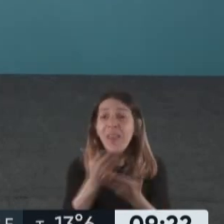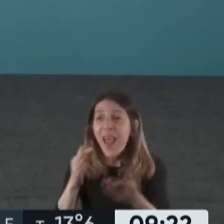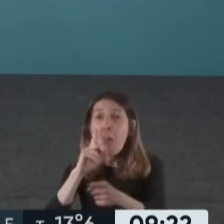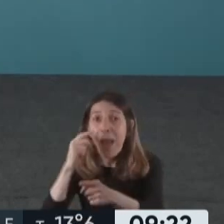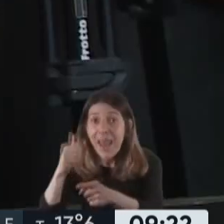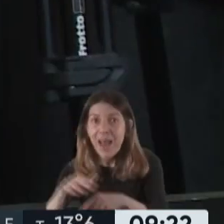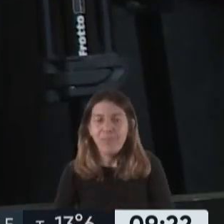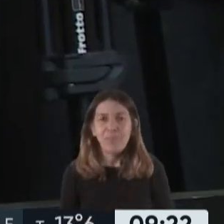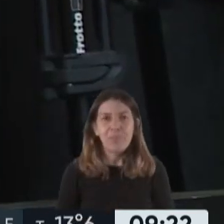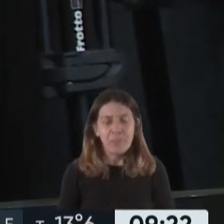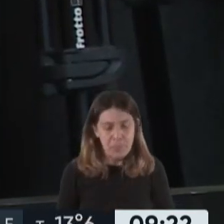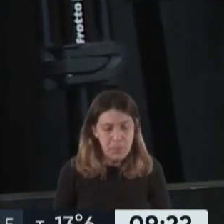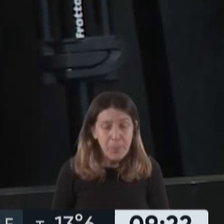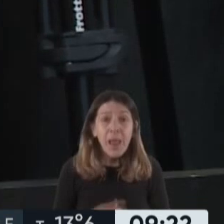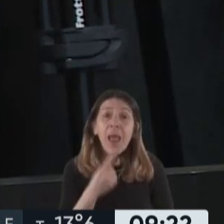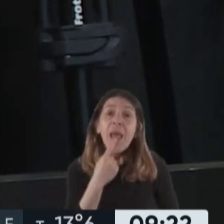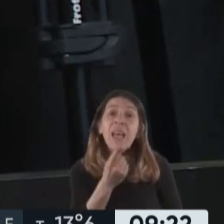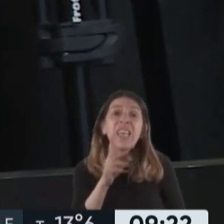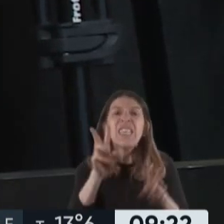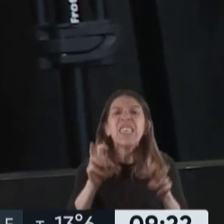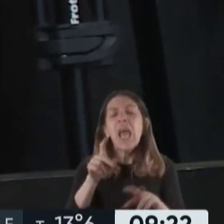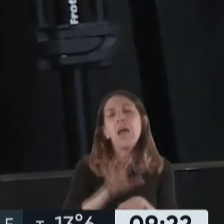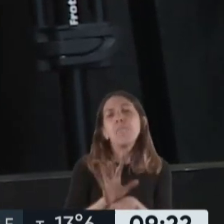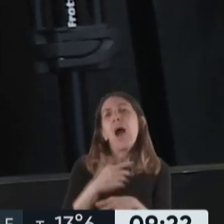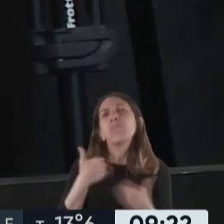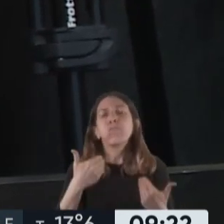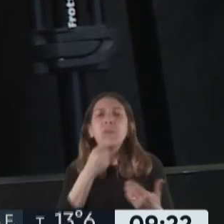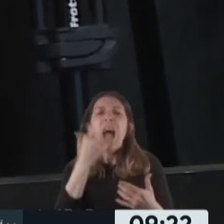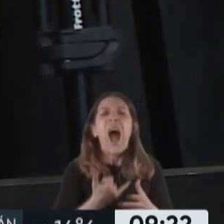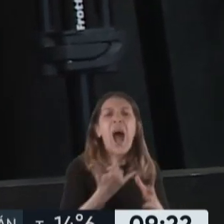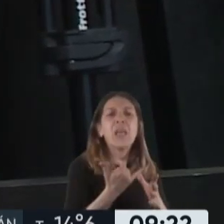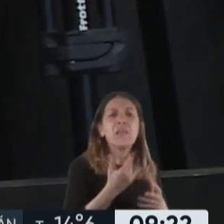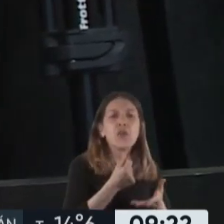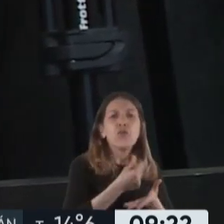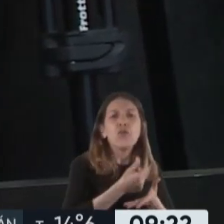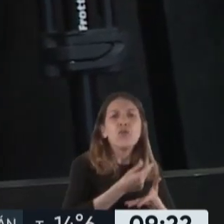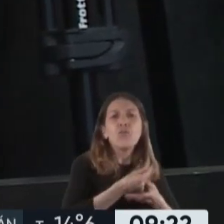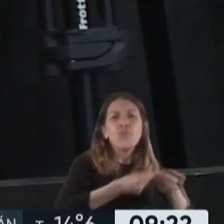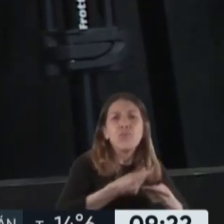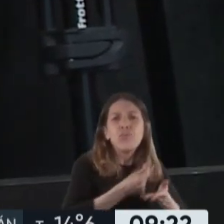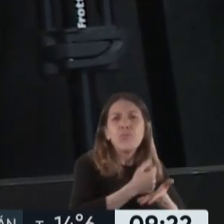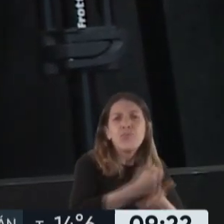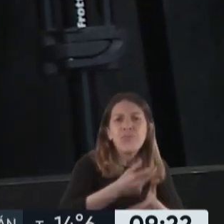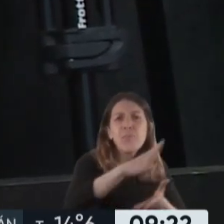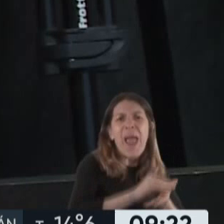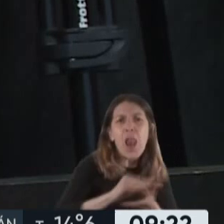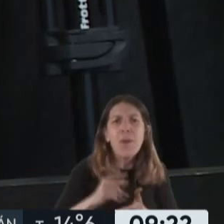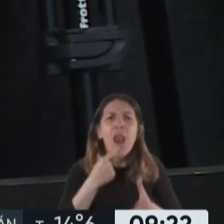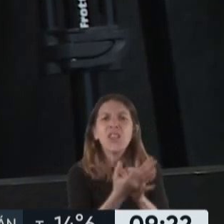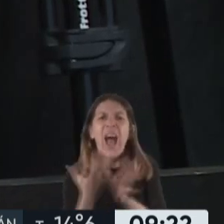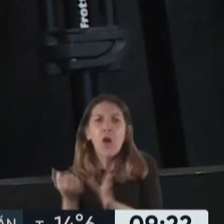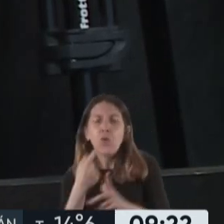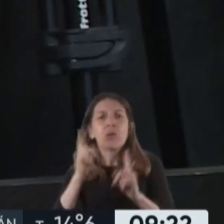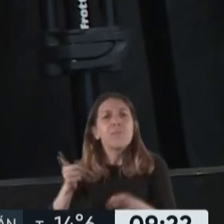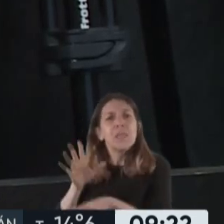muy bien. Portavoz, retomando un poquito lo de la posibilidad de ajuste o recorte presupuestario, hace algunos días el Ministerio de Defensa negó que eso esté